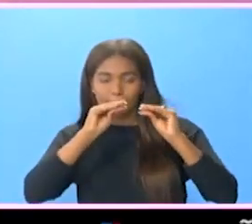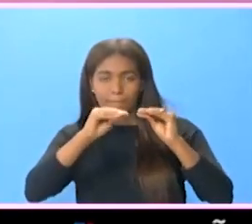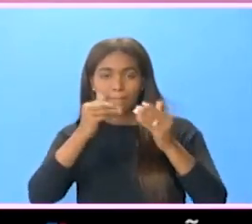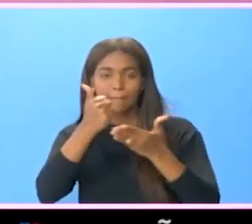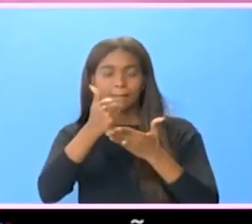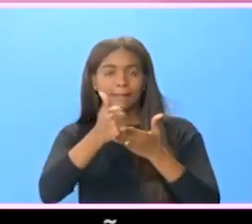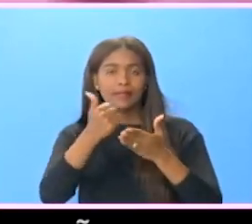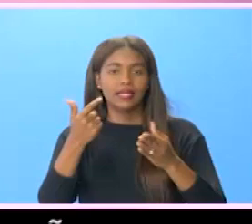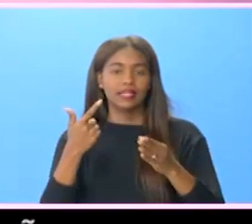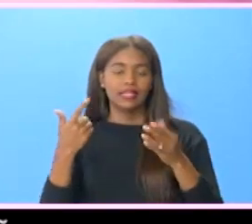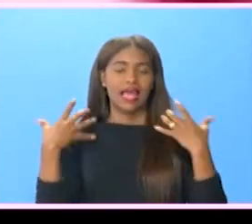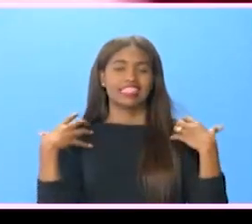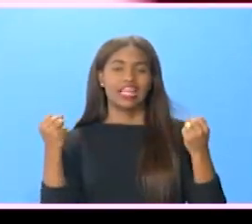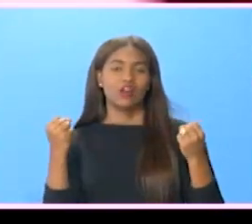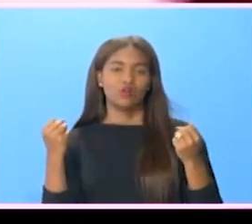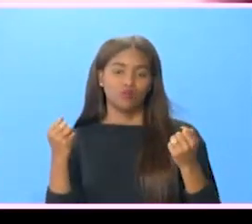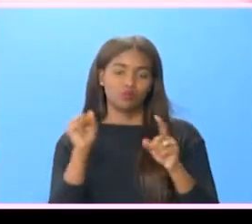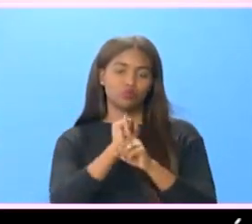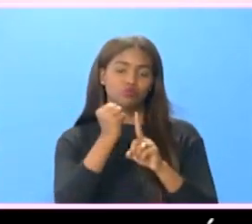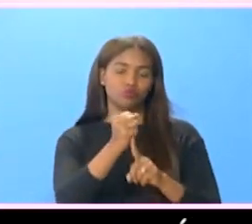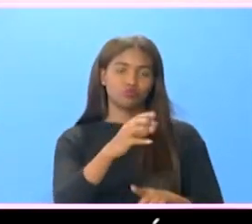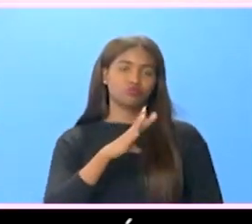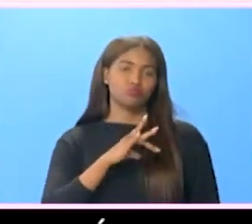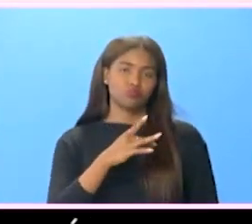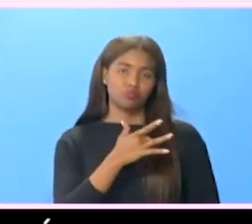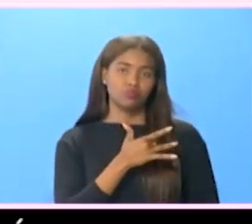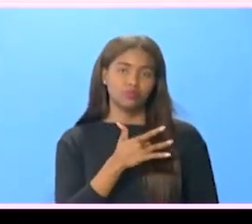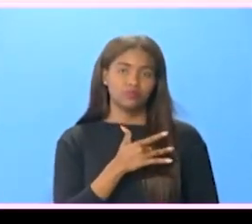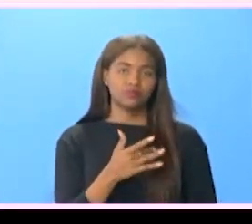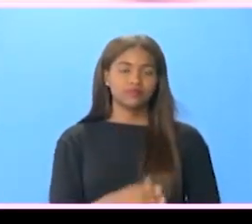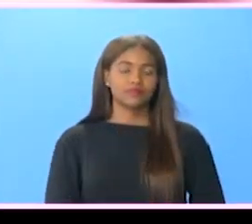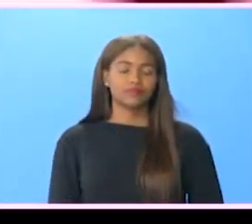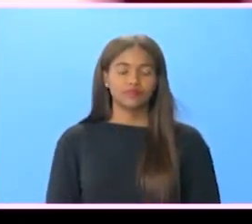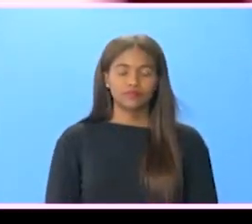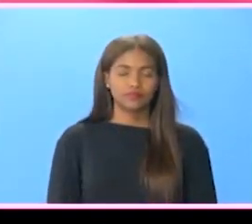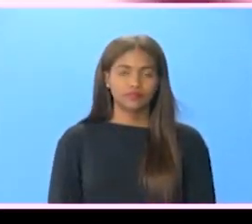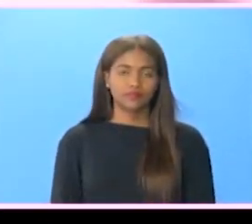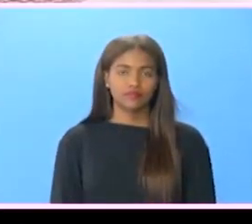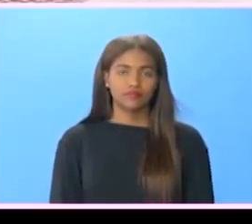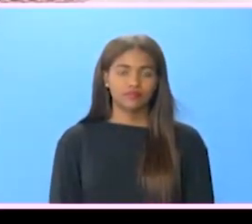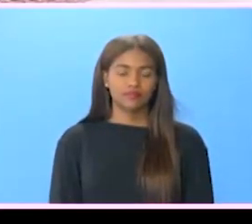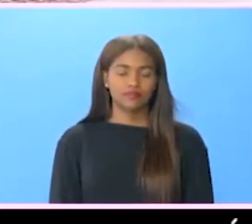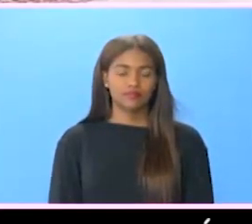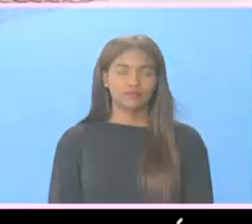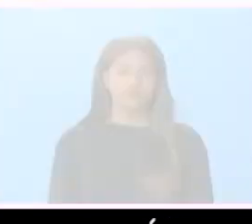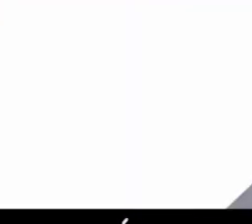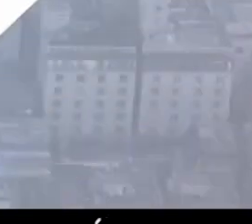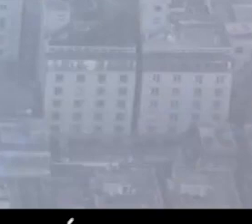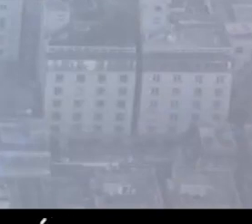salud y en condiciones estables. Para 4R de Noticias, Gioconda Paulino.